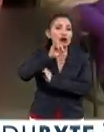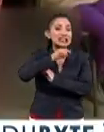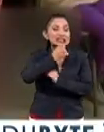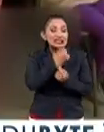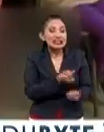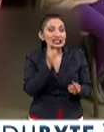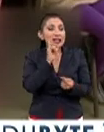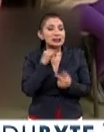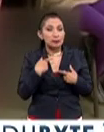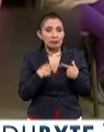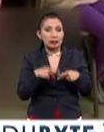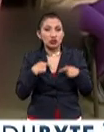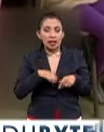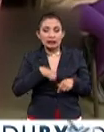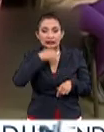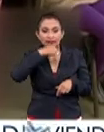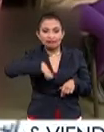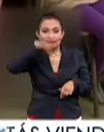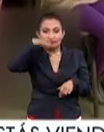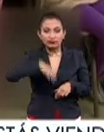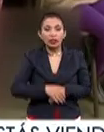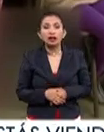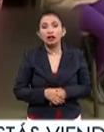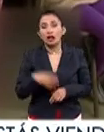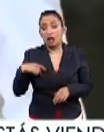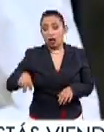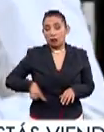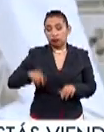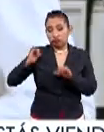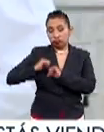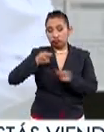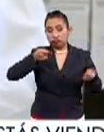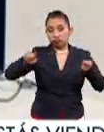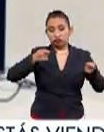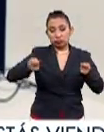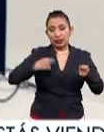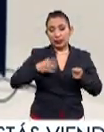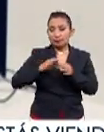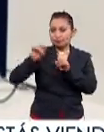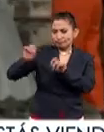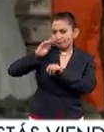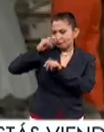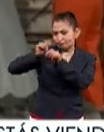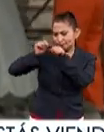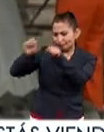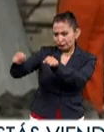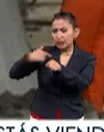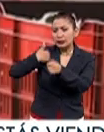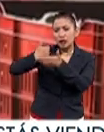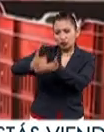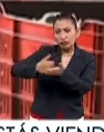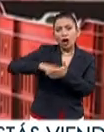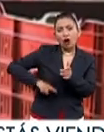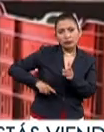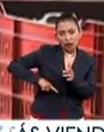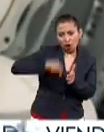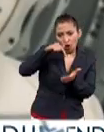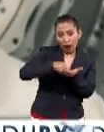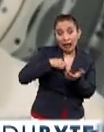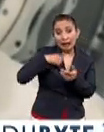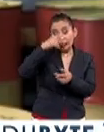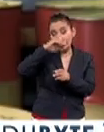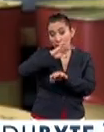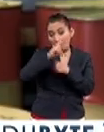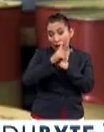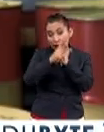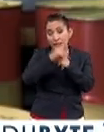las niñas y las personas de la tercera edad. En cuanto a gobernanza y descentralización, sugiere una buena cooperación entre gobierno local y